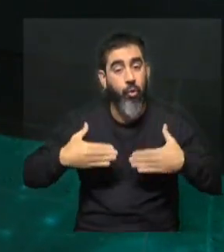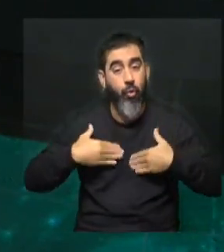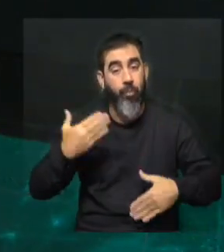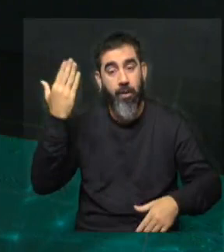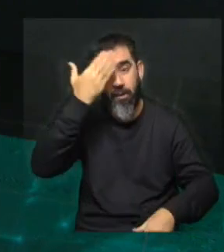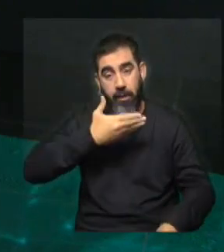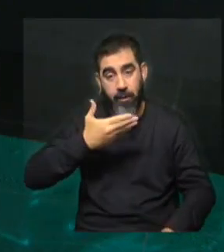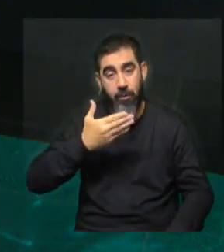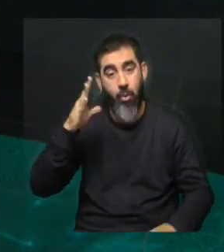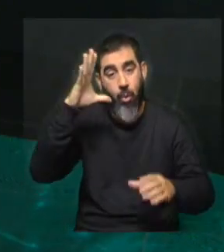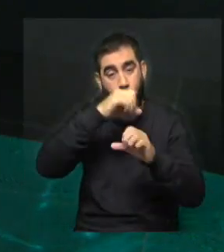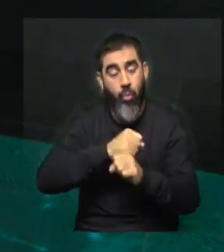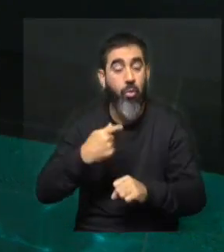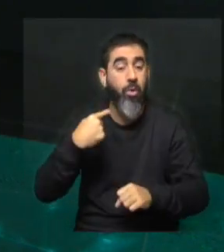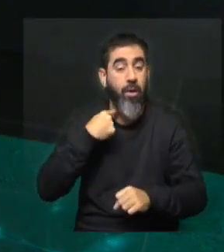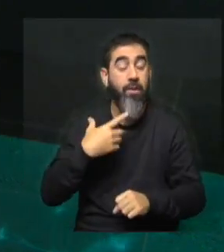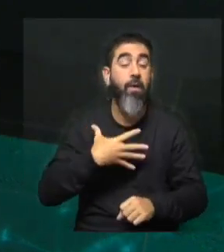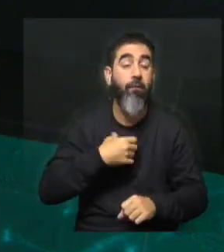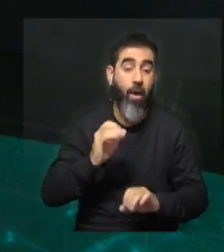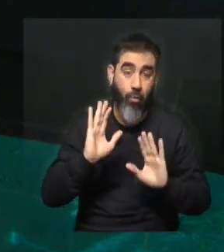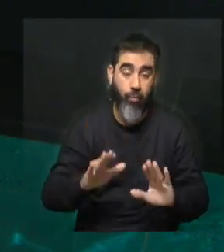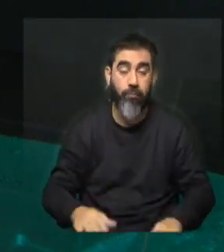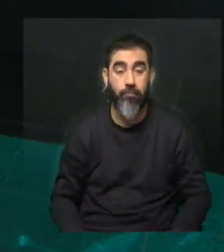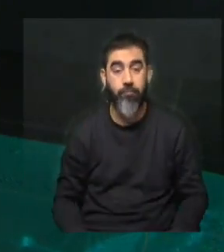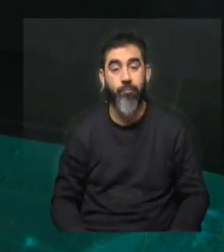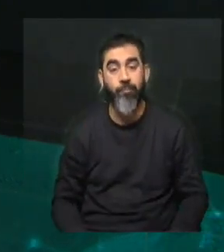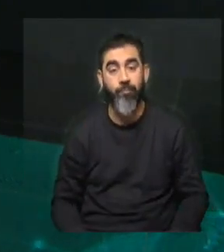oscuro negro gris o blanco